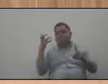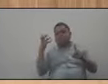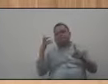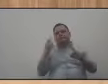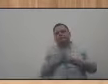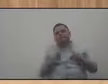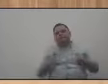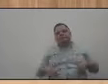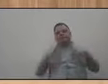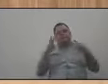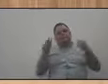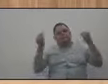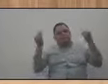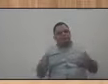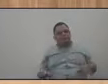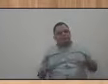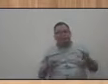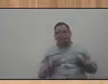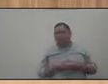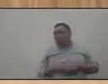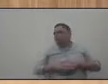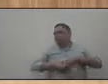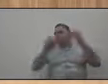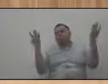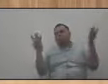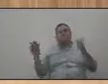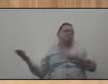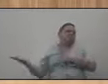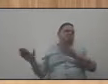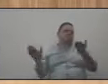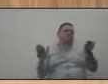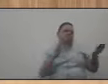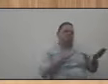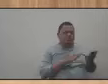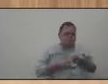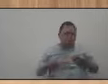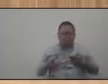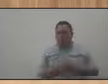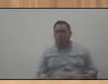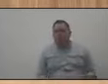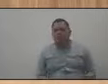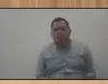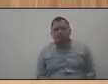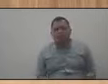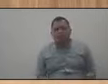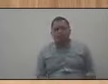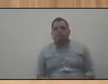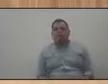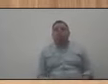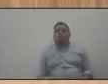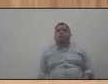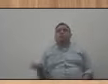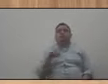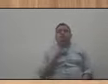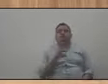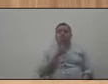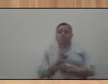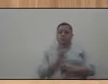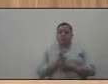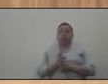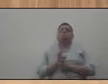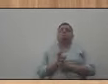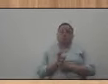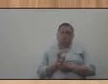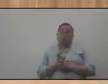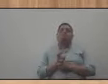las pérdidas humanas que fueron incalculables. Pero a pesar de todos los momentos difíciles vividos, nos trajo también